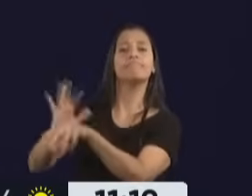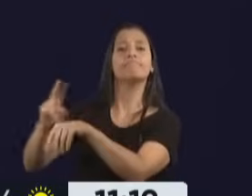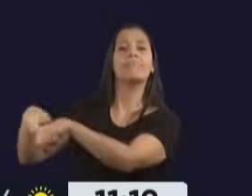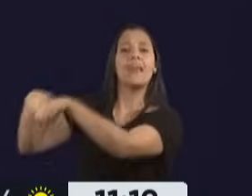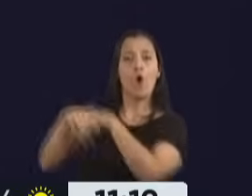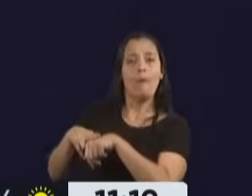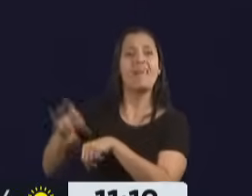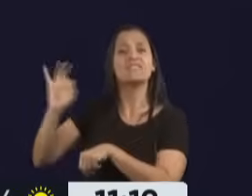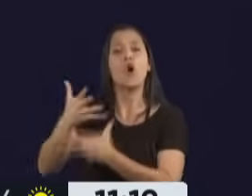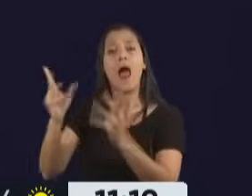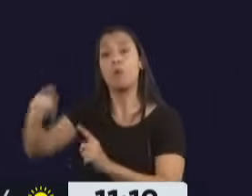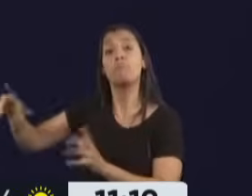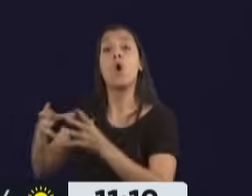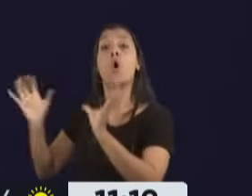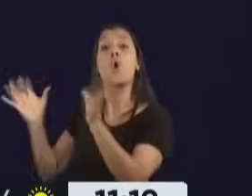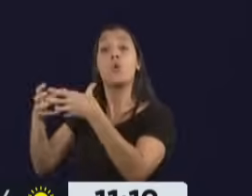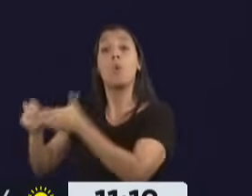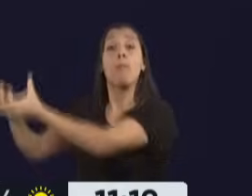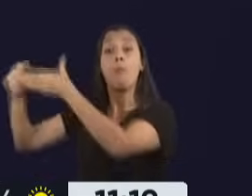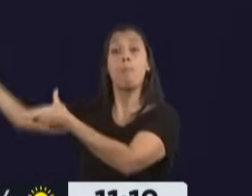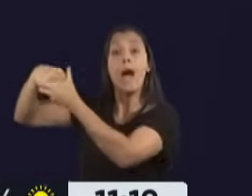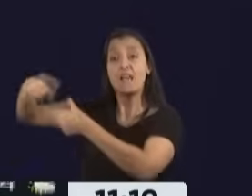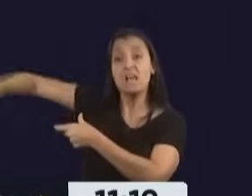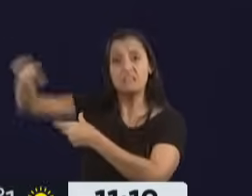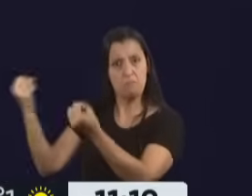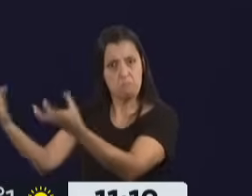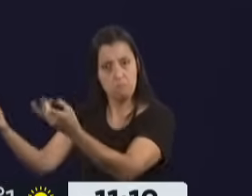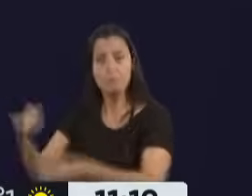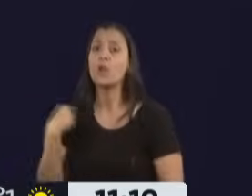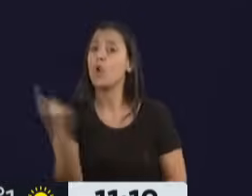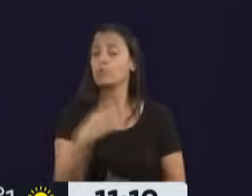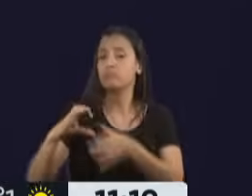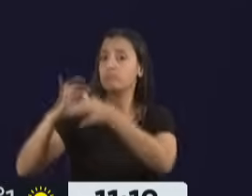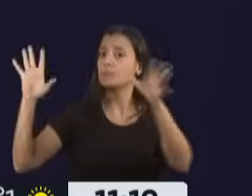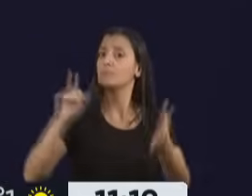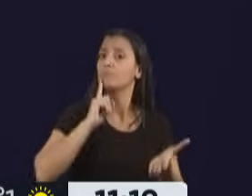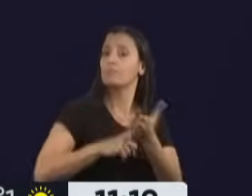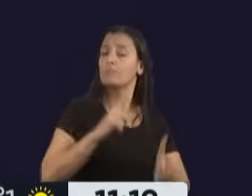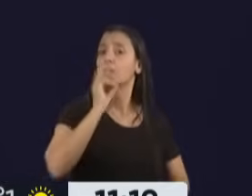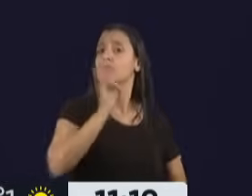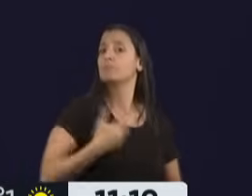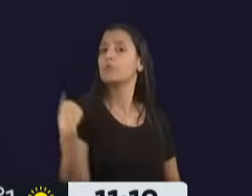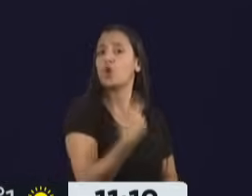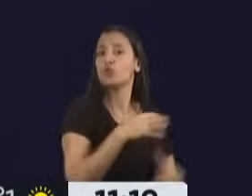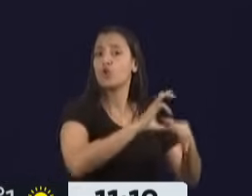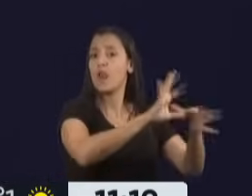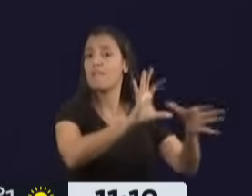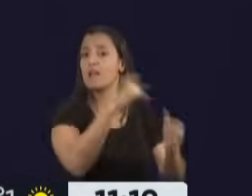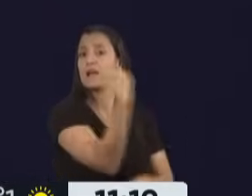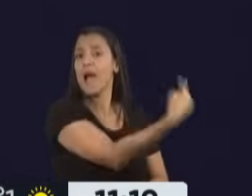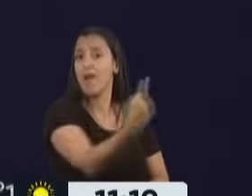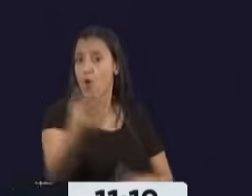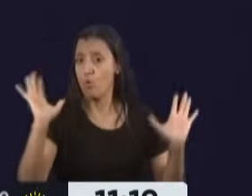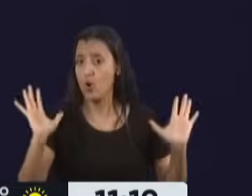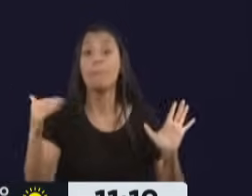sugerencia de un grupo de países, que está muy bien lo que hagan y nosotros en tal caso tomaremos nuestras propias decisiones ante, por supuesto, un